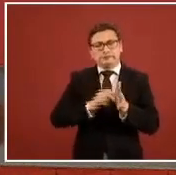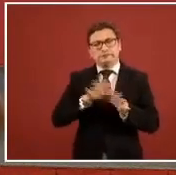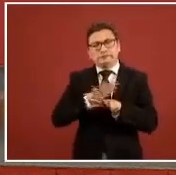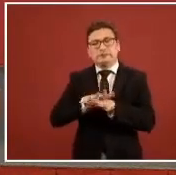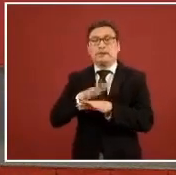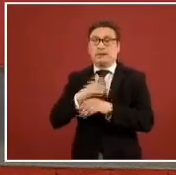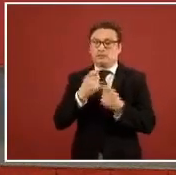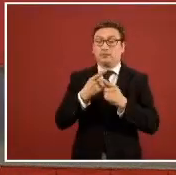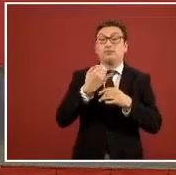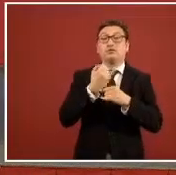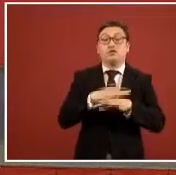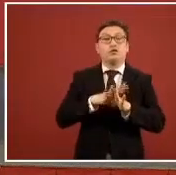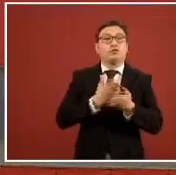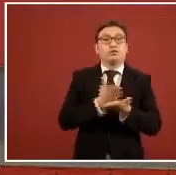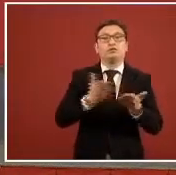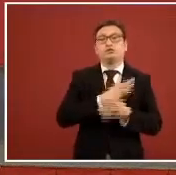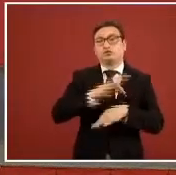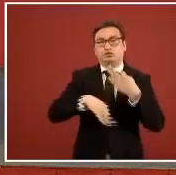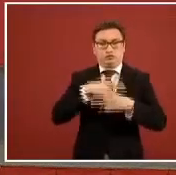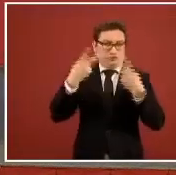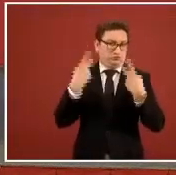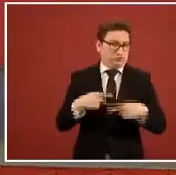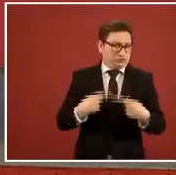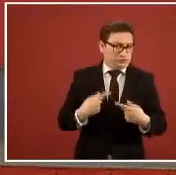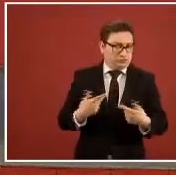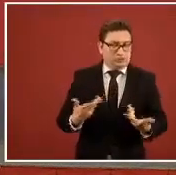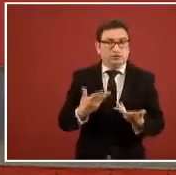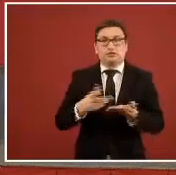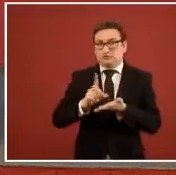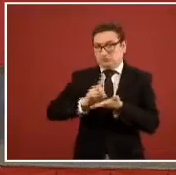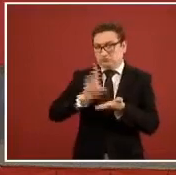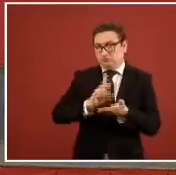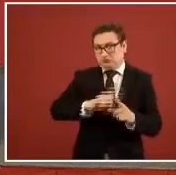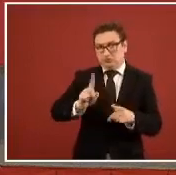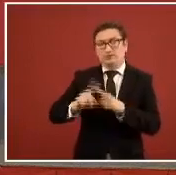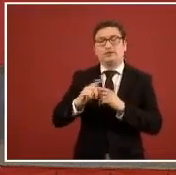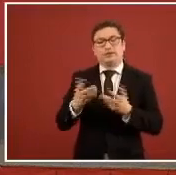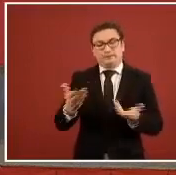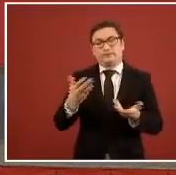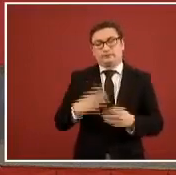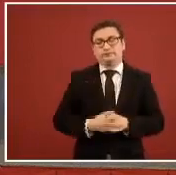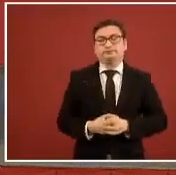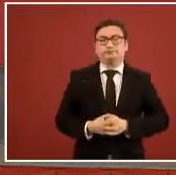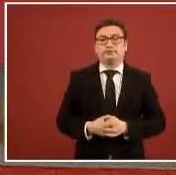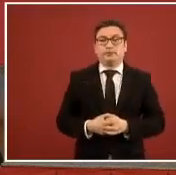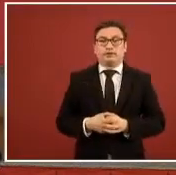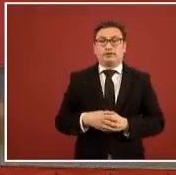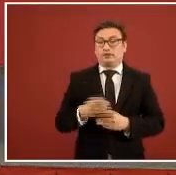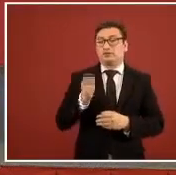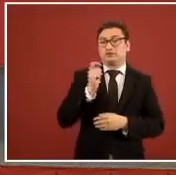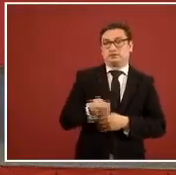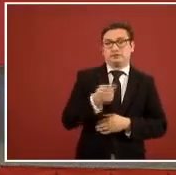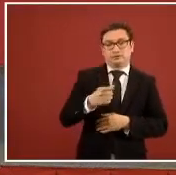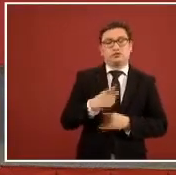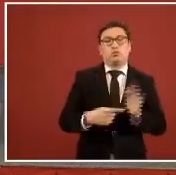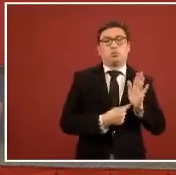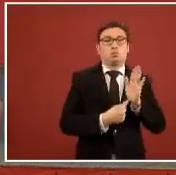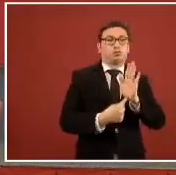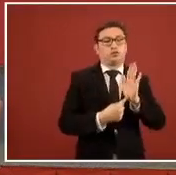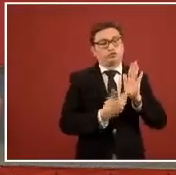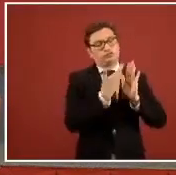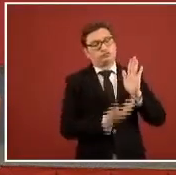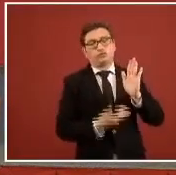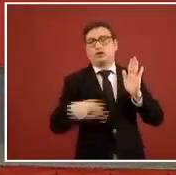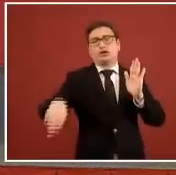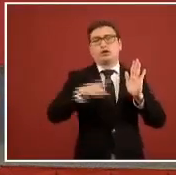información accesible para personas con diferentes discapacidades. Entonces vamos a empezar con la portada. Este es lo primero